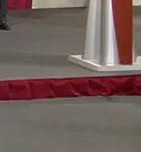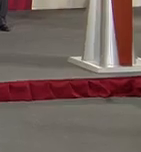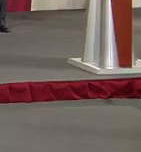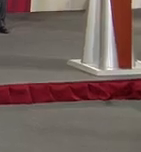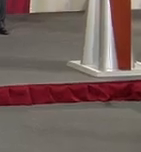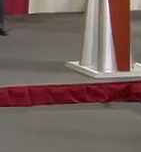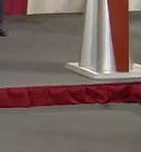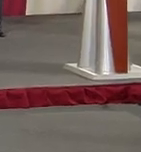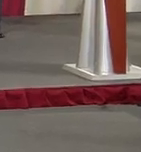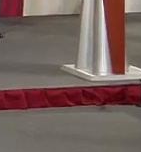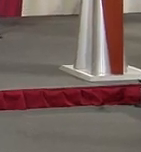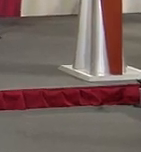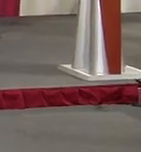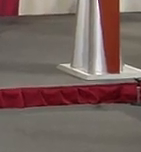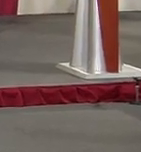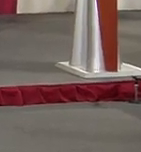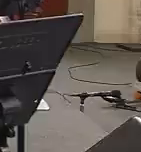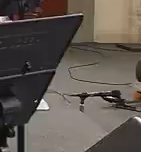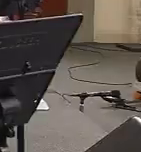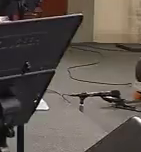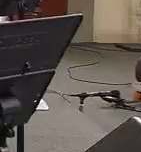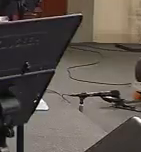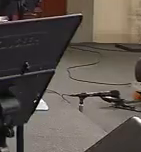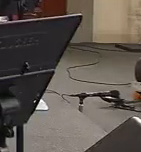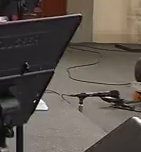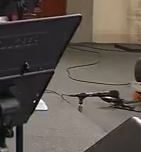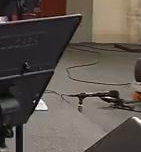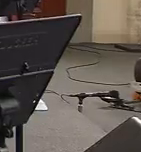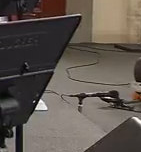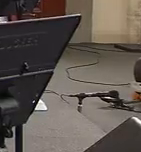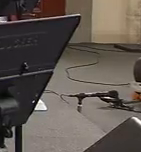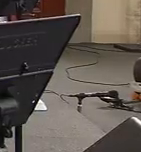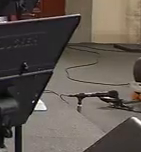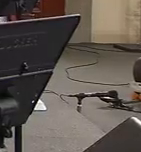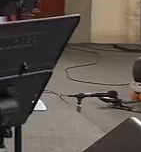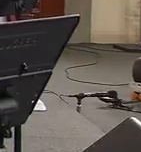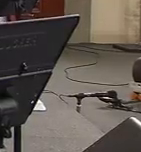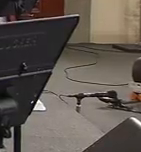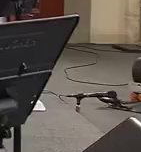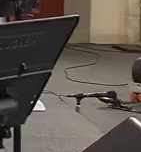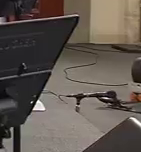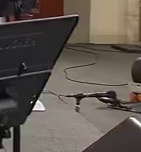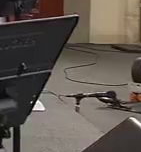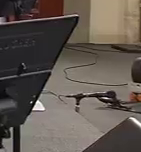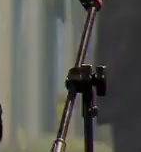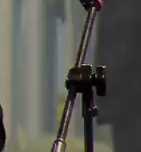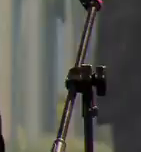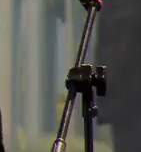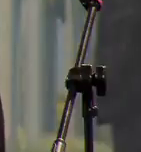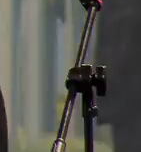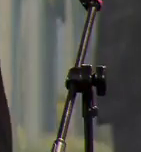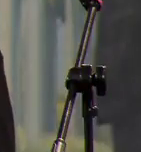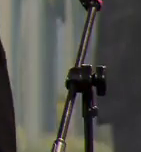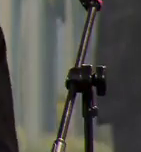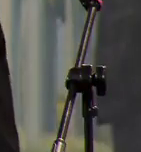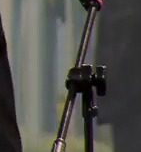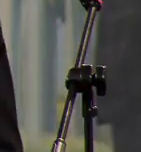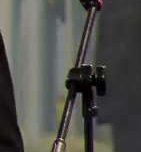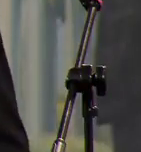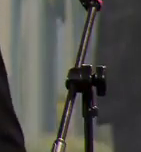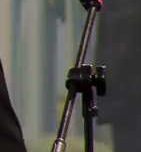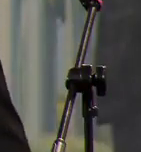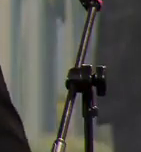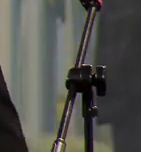y soledad cuando el olvido debe partir. Si yo pudiera de donde estoy,